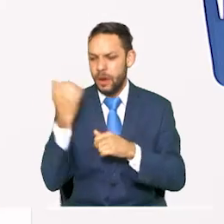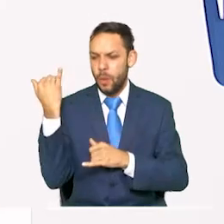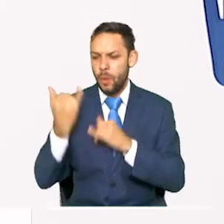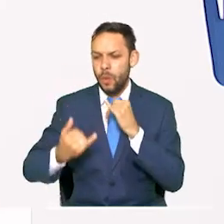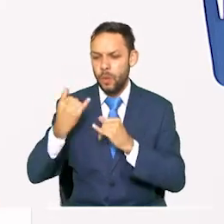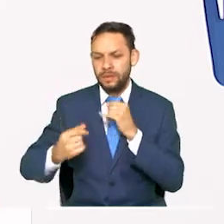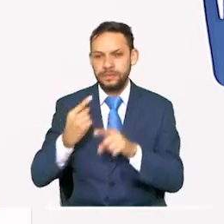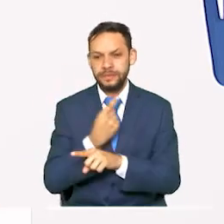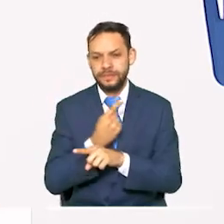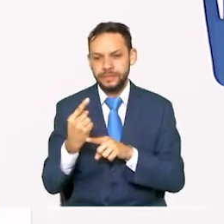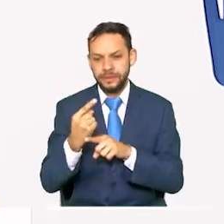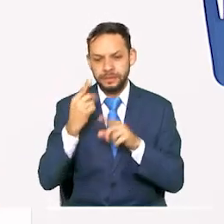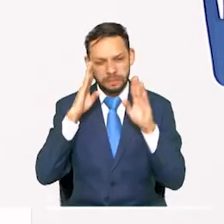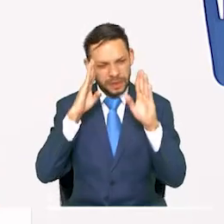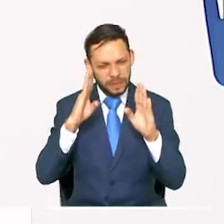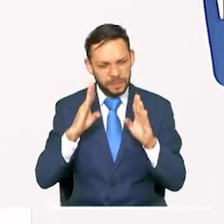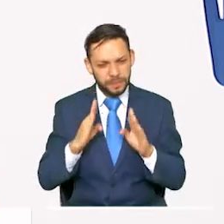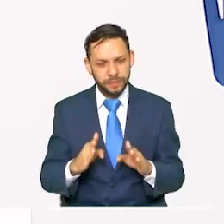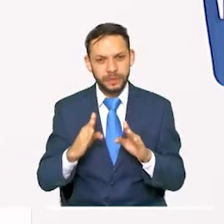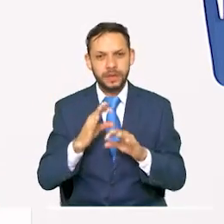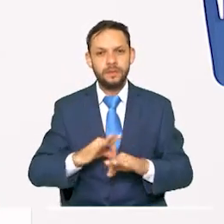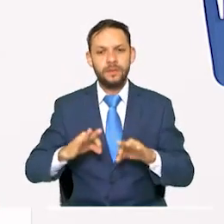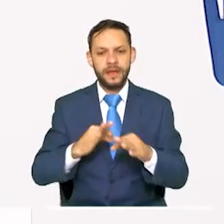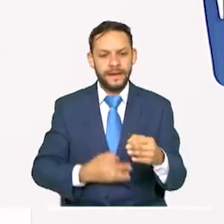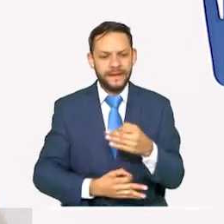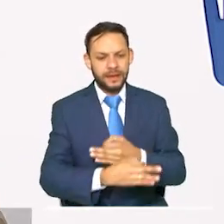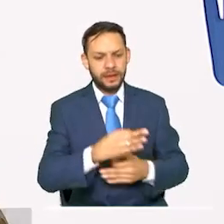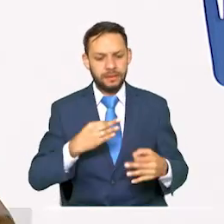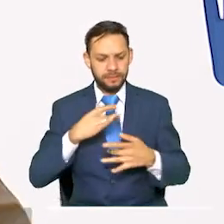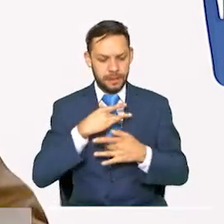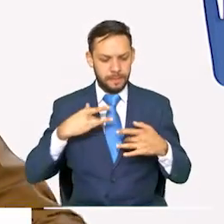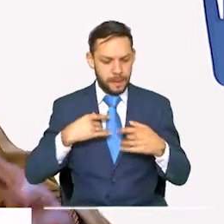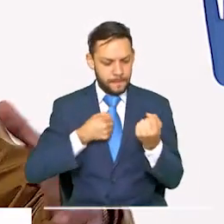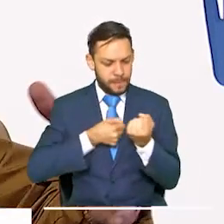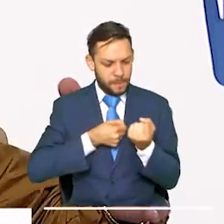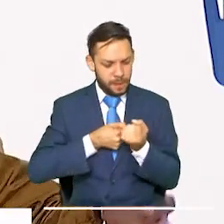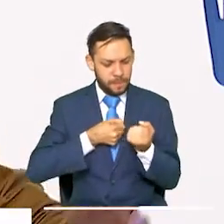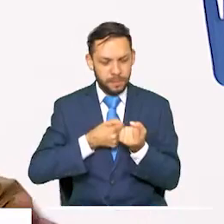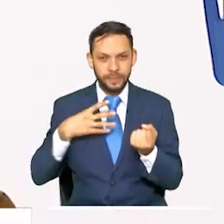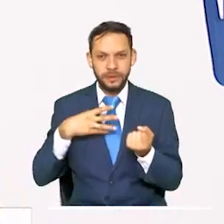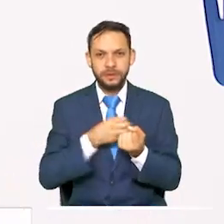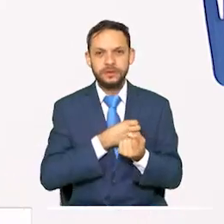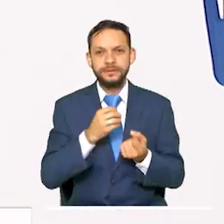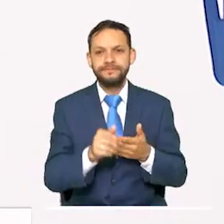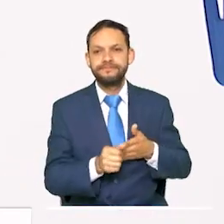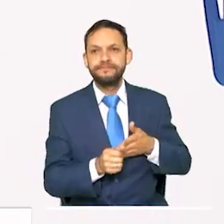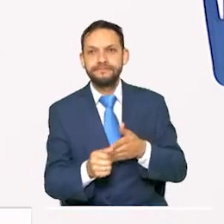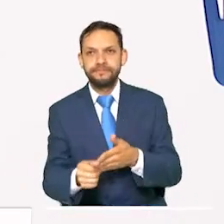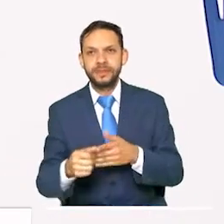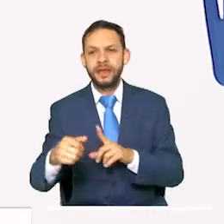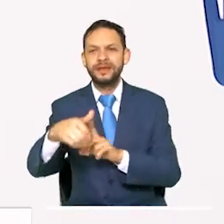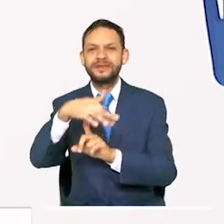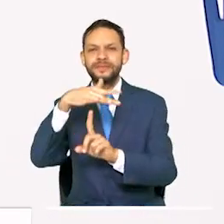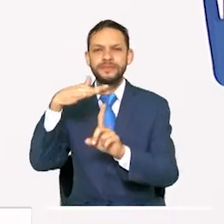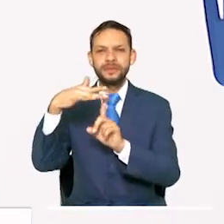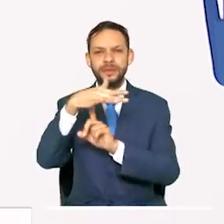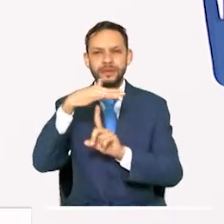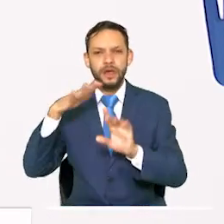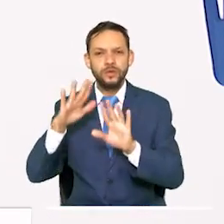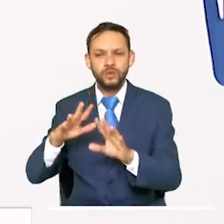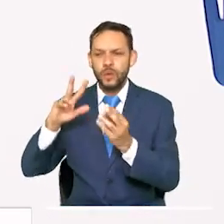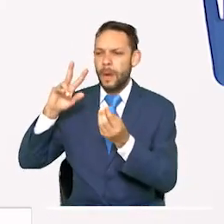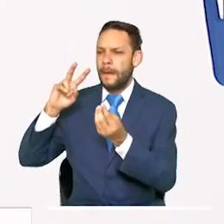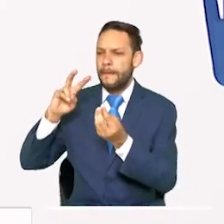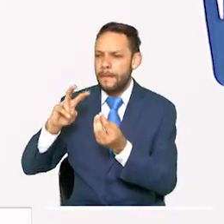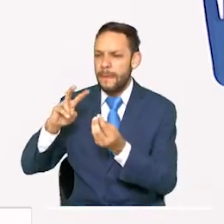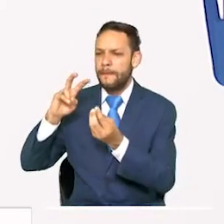siempre hacemos el programa de transformación. Todo esto hace parte de un contexto ahora de estudio e investigación,